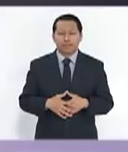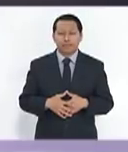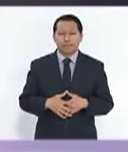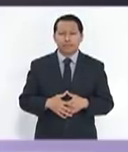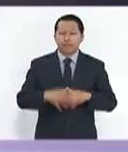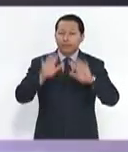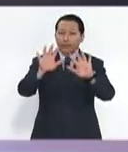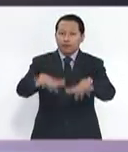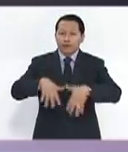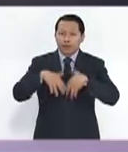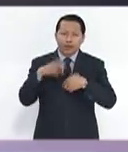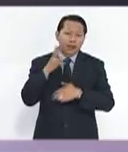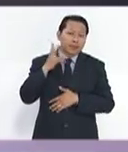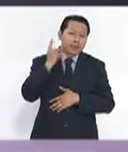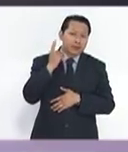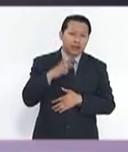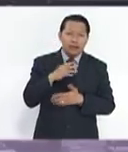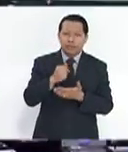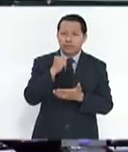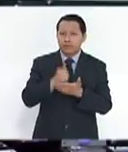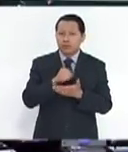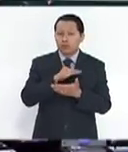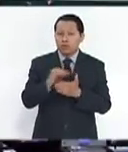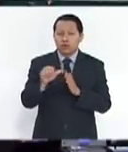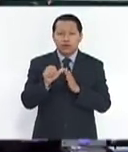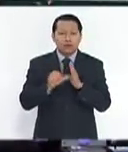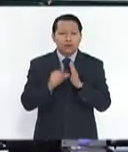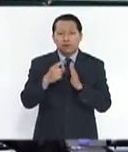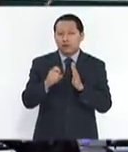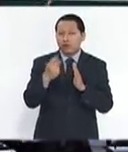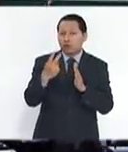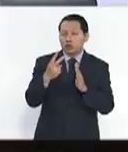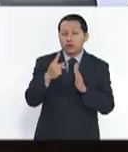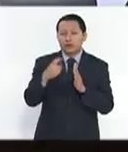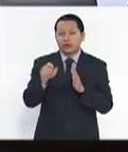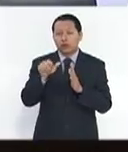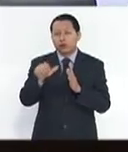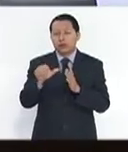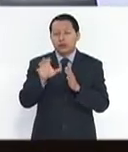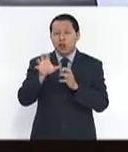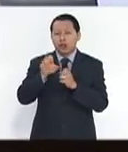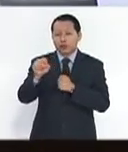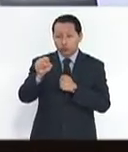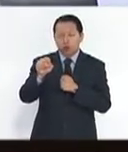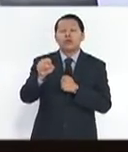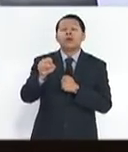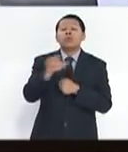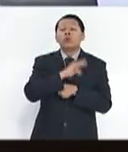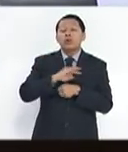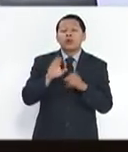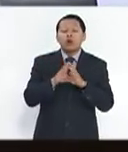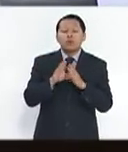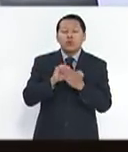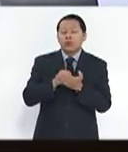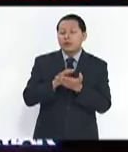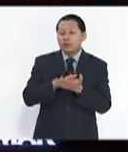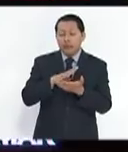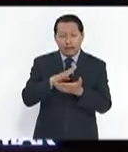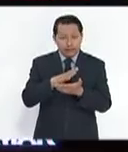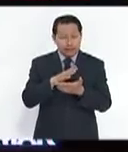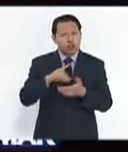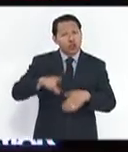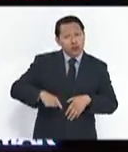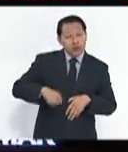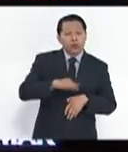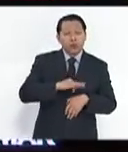El Pleno de la Cámara de Diputados aprobó reformar los artículos 102 y 116 de la Constitución a fin de establecer que los estados cuenten